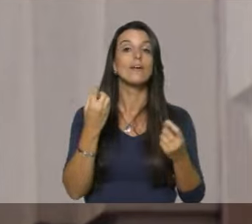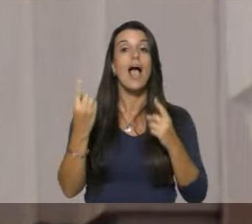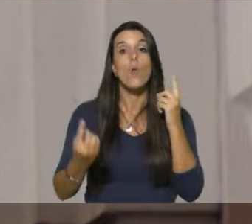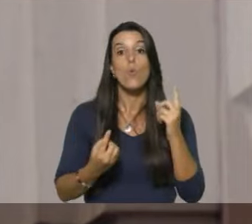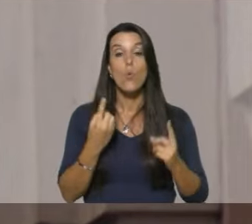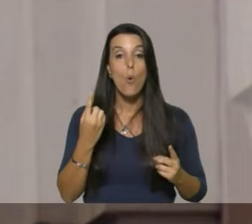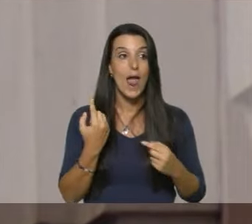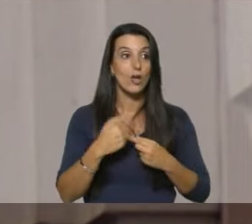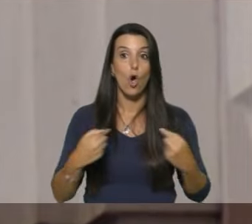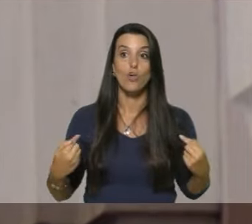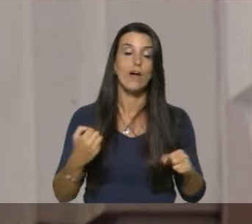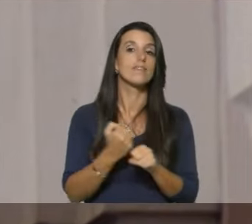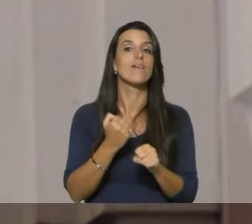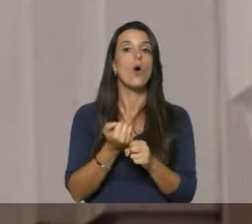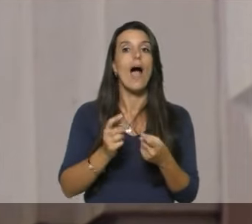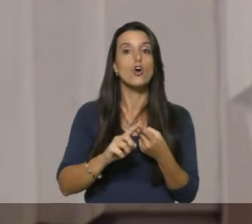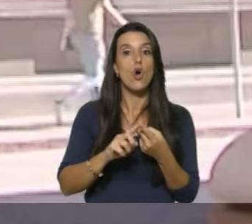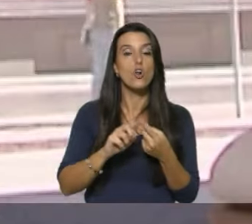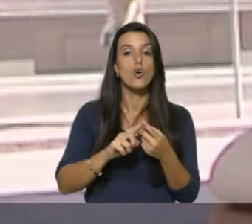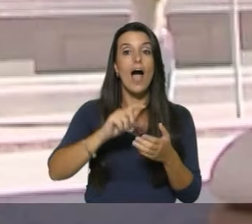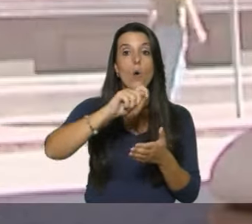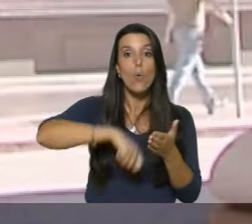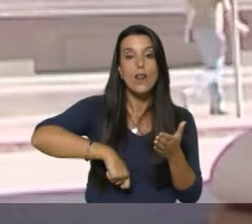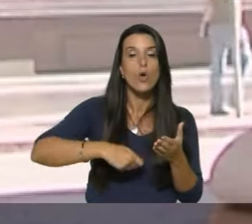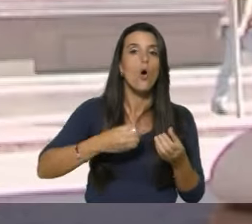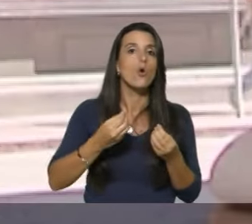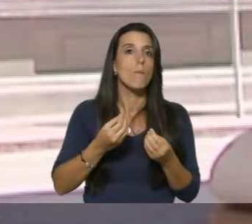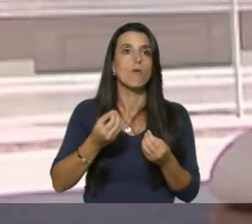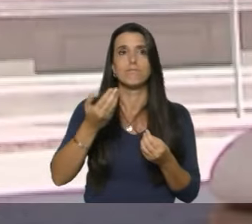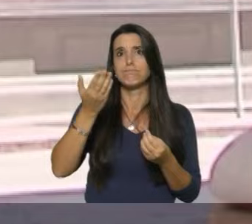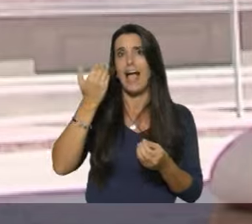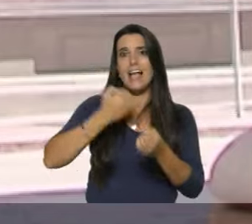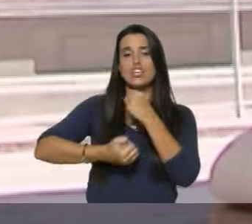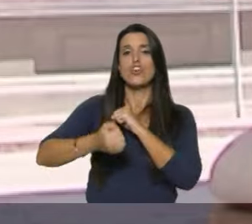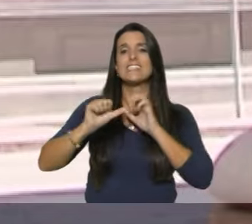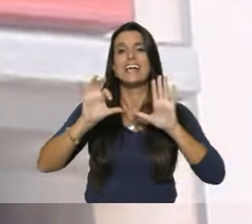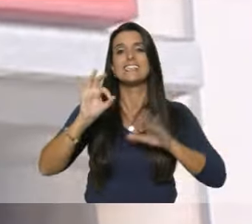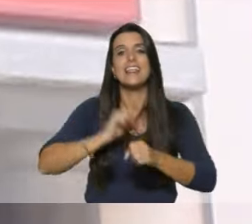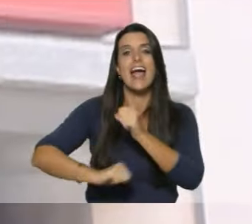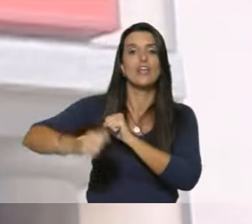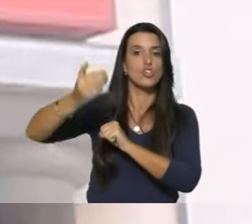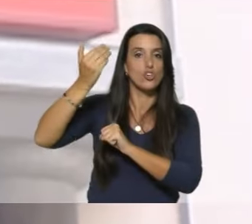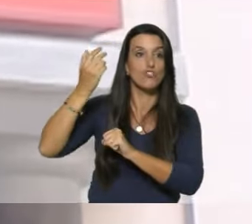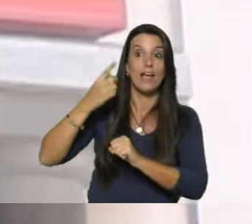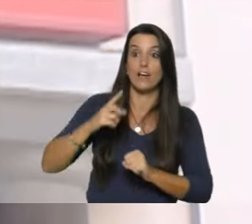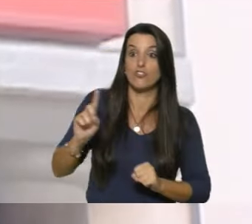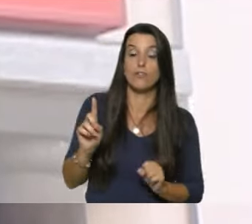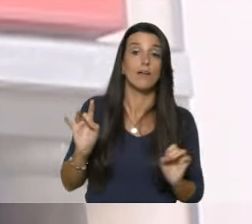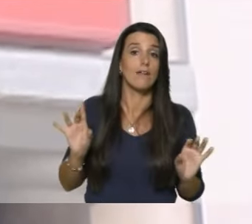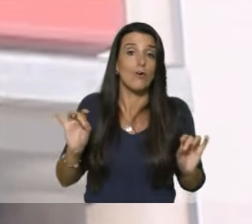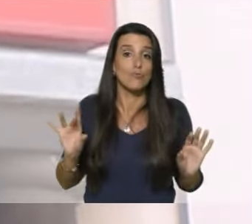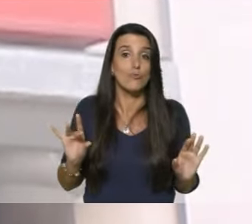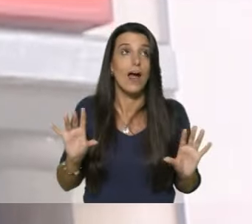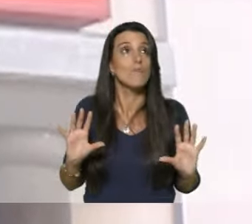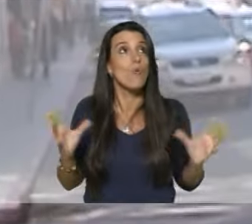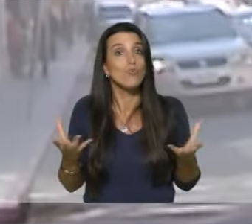de de las condiciones acordadas en en los convenios fueron acordadas hace décadas más de 60 años entonces es natural que